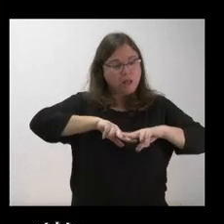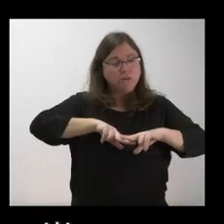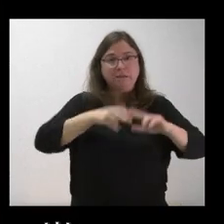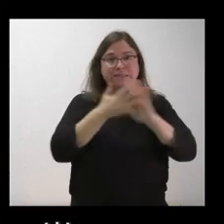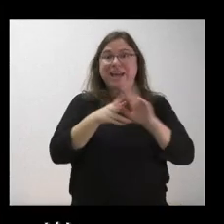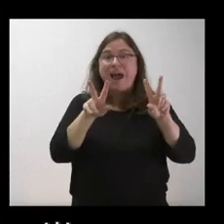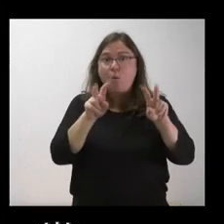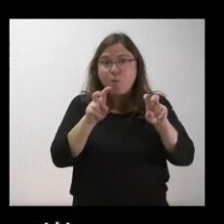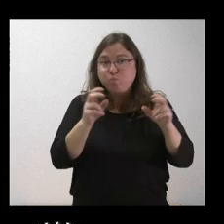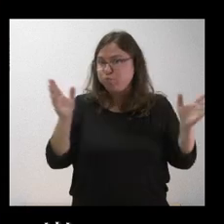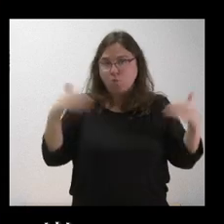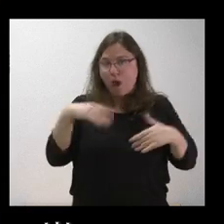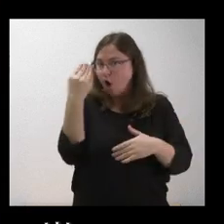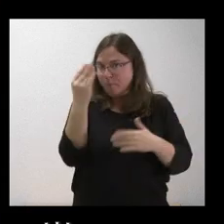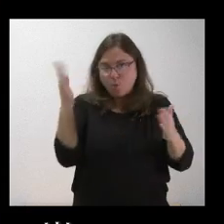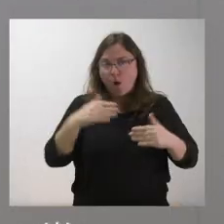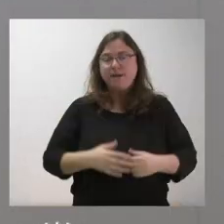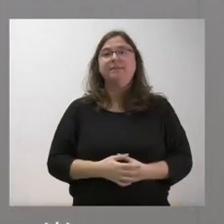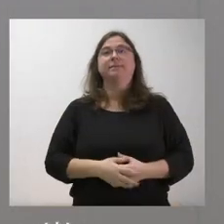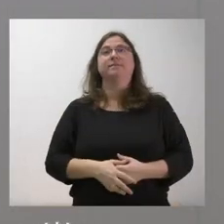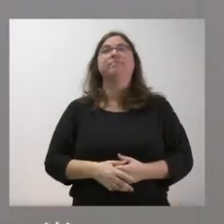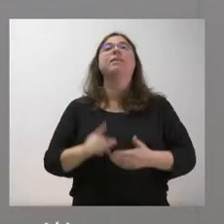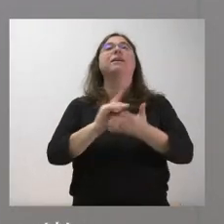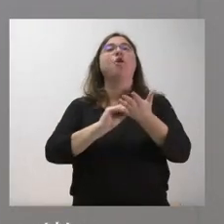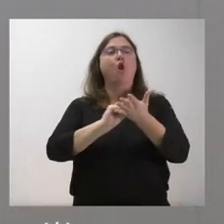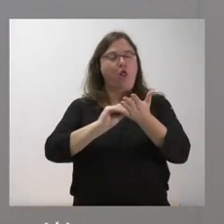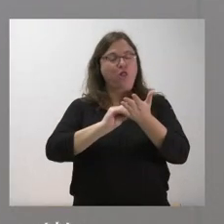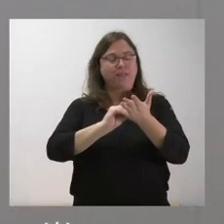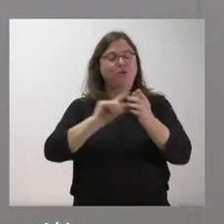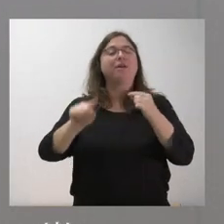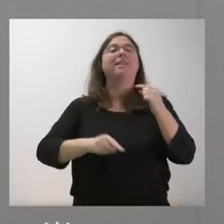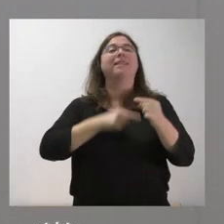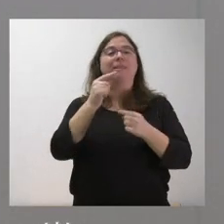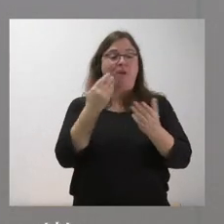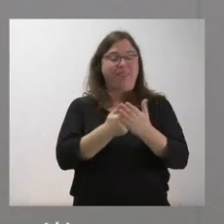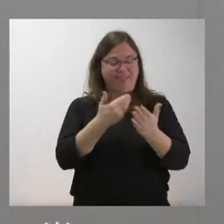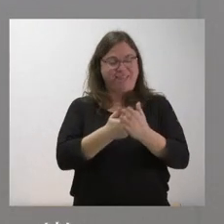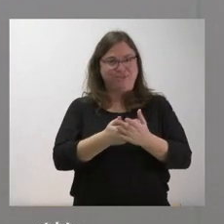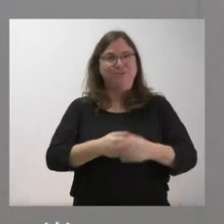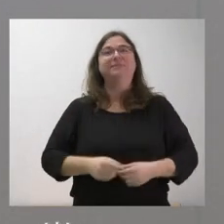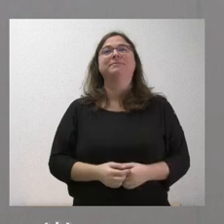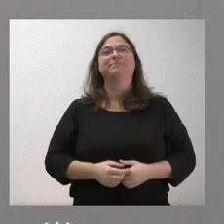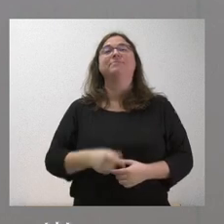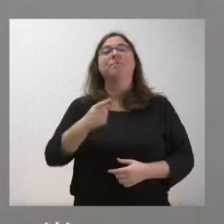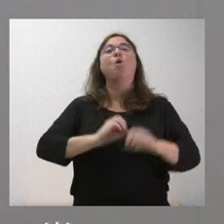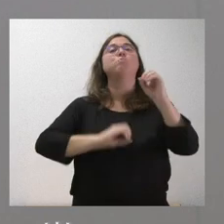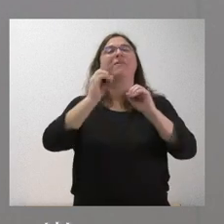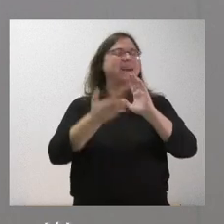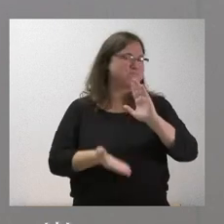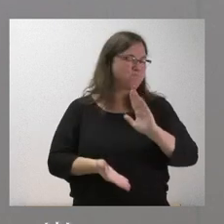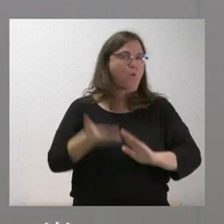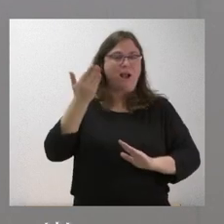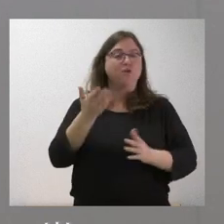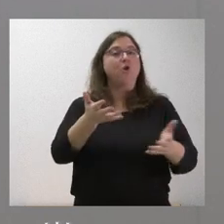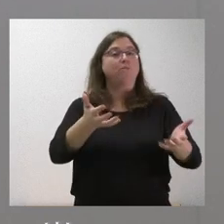ninguna específica para jóvenes los datos luego cuando nos demuestran la realidad ponen de manifiesto que un porcentaje muy alto de los